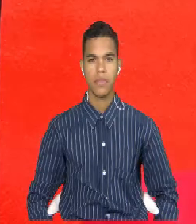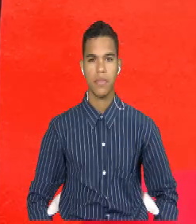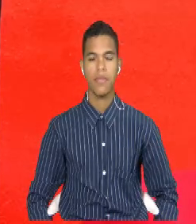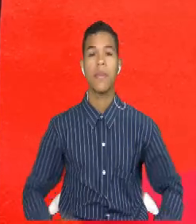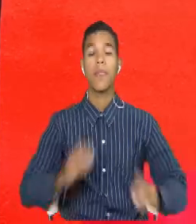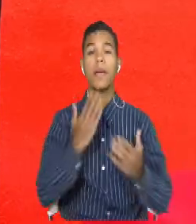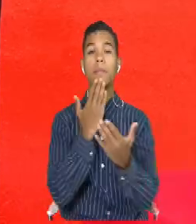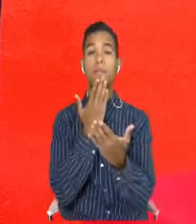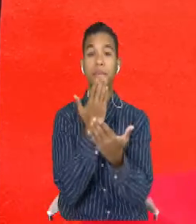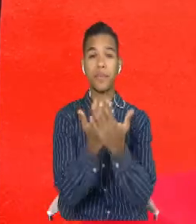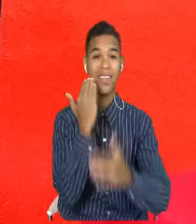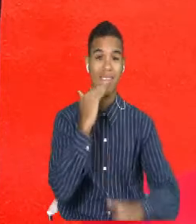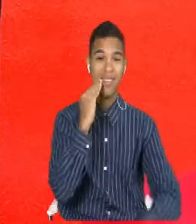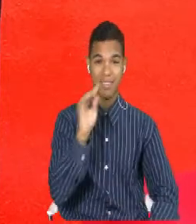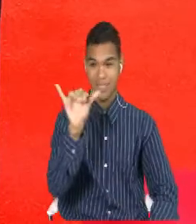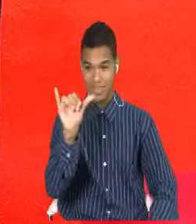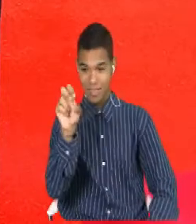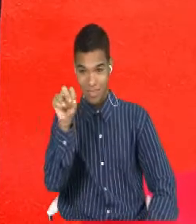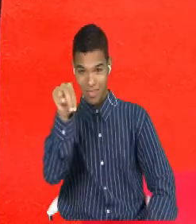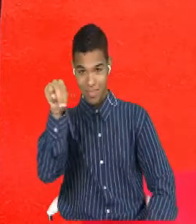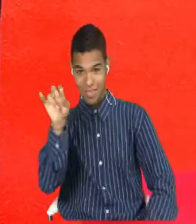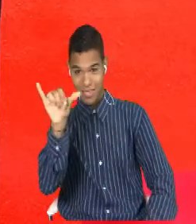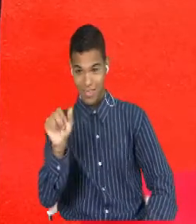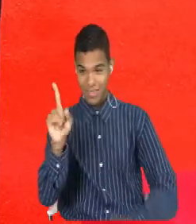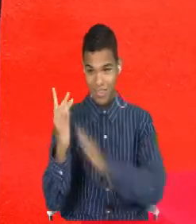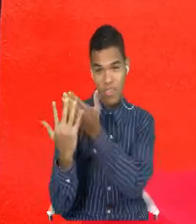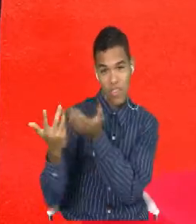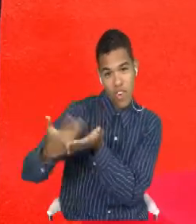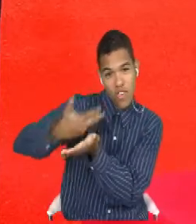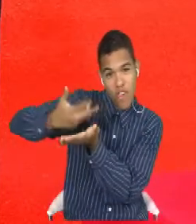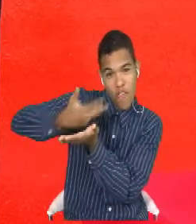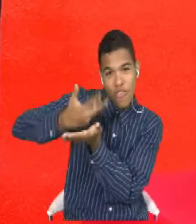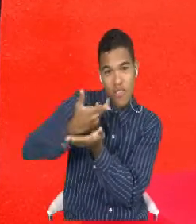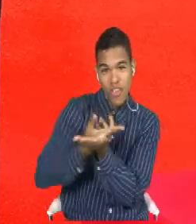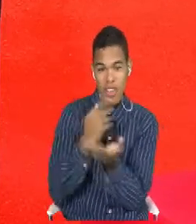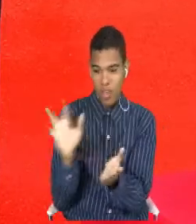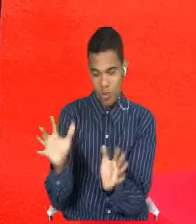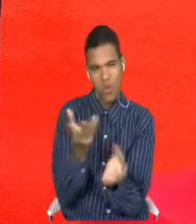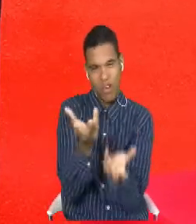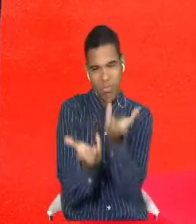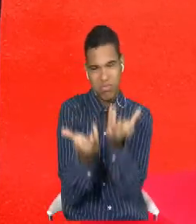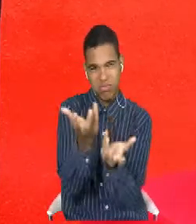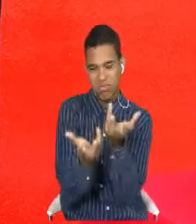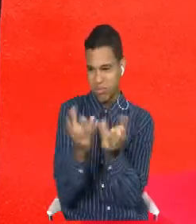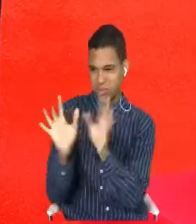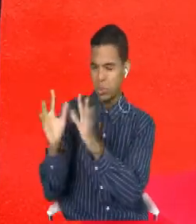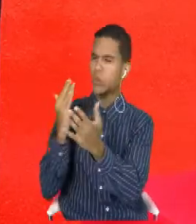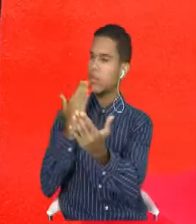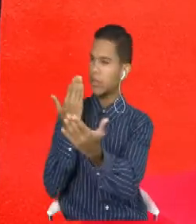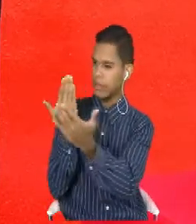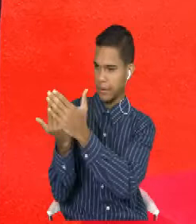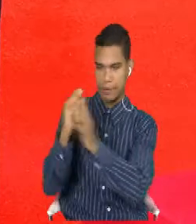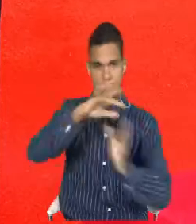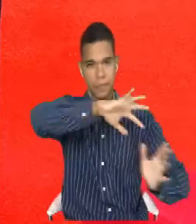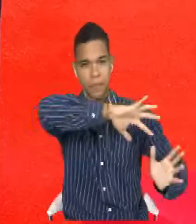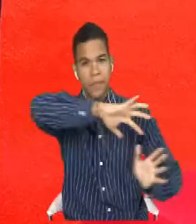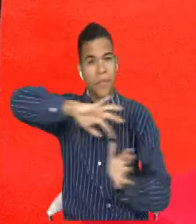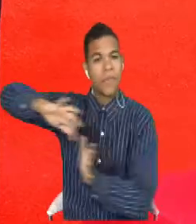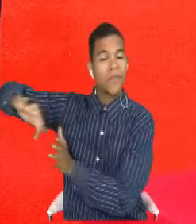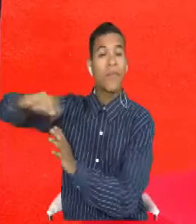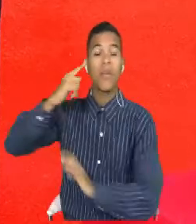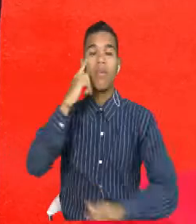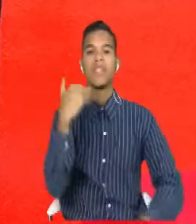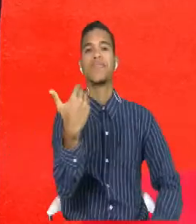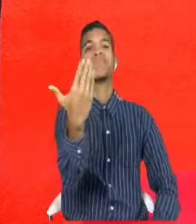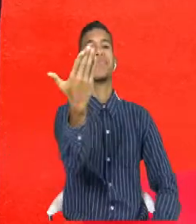Muchísimas gracias a Jenny por esos deliciosos snacks saludables que siempre está pendiente de darnos aquí en casa. Y les cuento que ya les